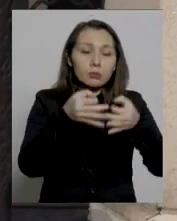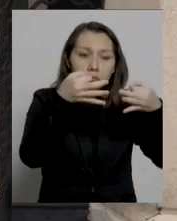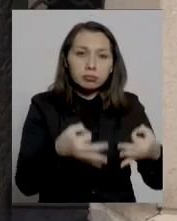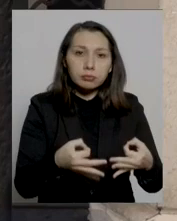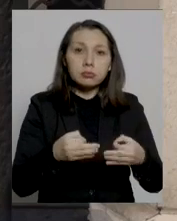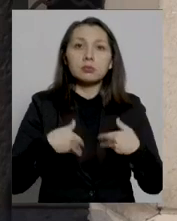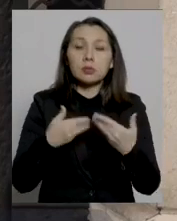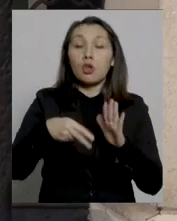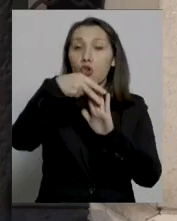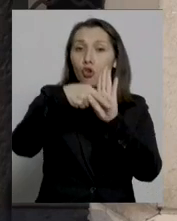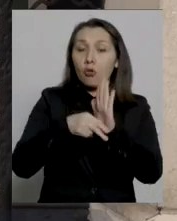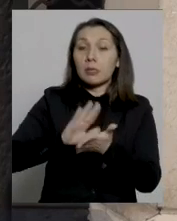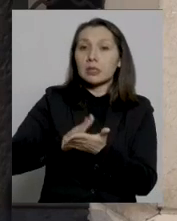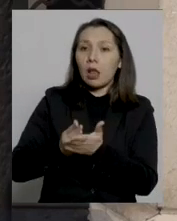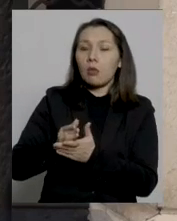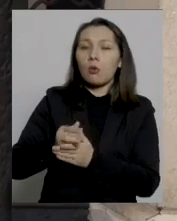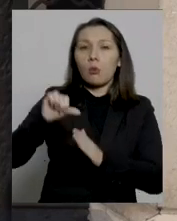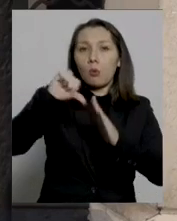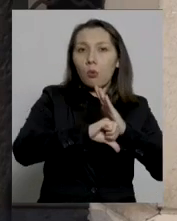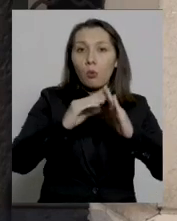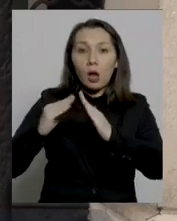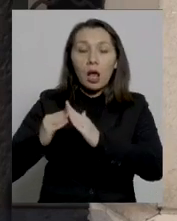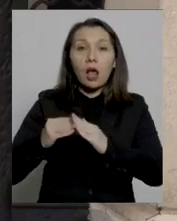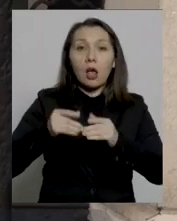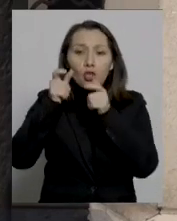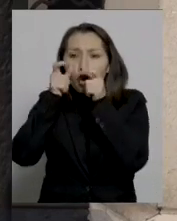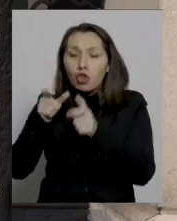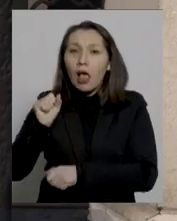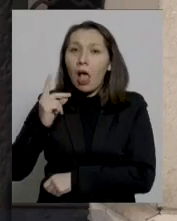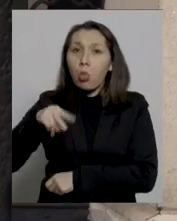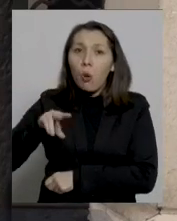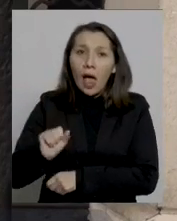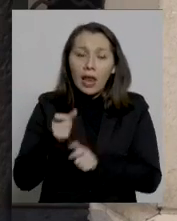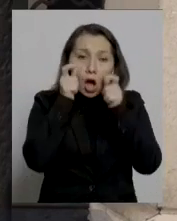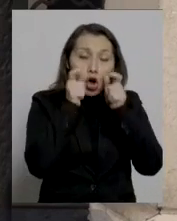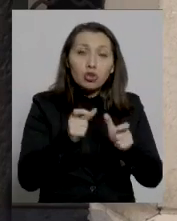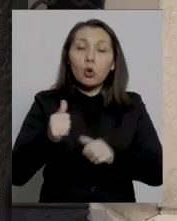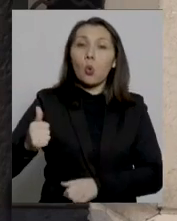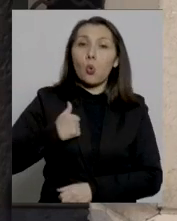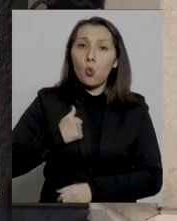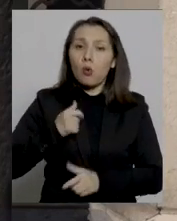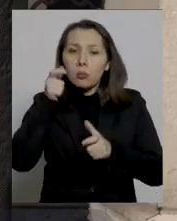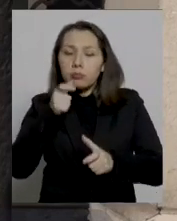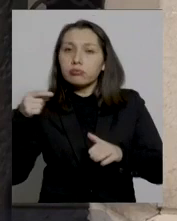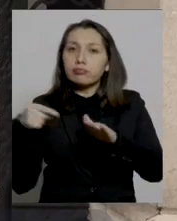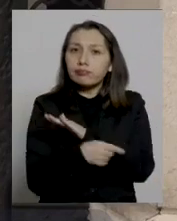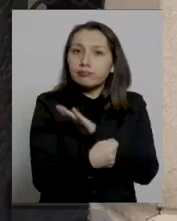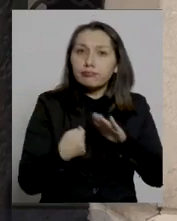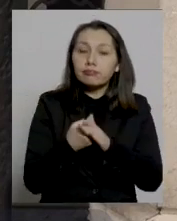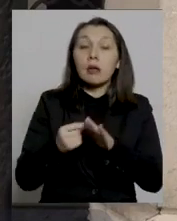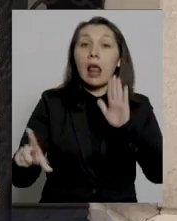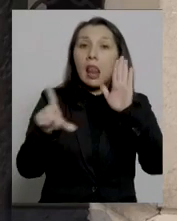asegurar que las normas sanitarias, las cuarentenas, la aduana y los controles se cumplan, y con una ley